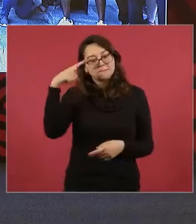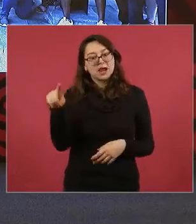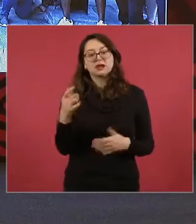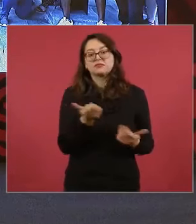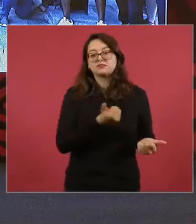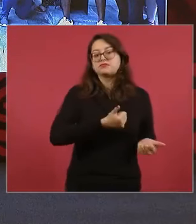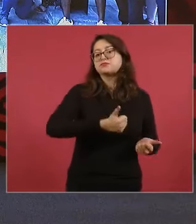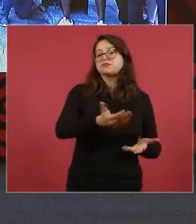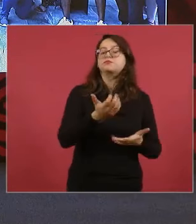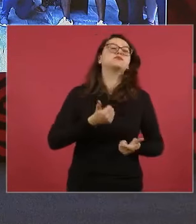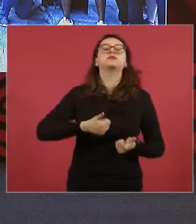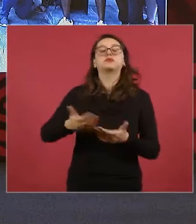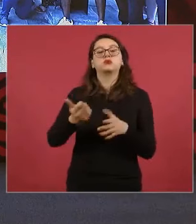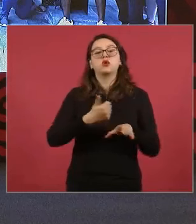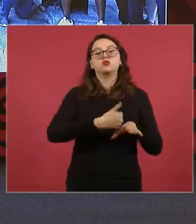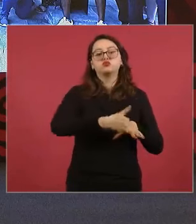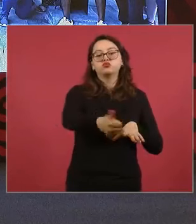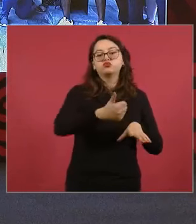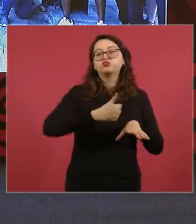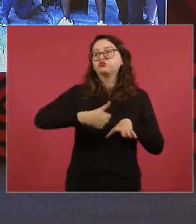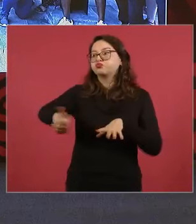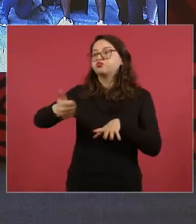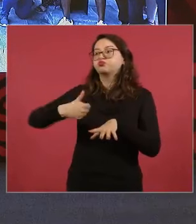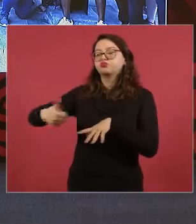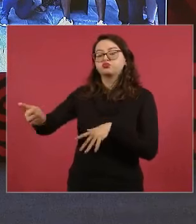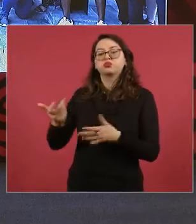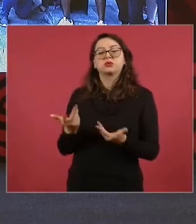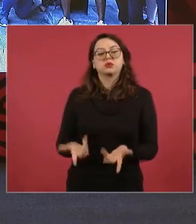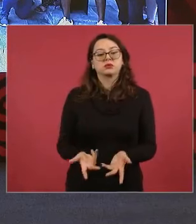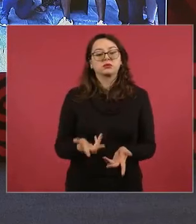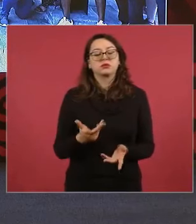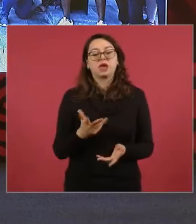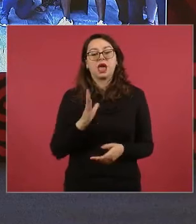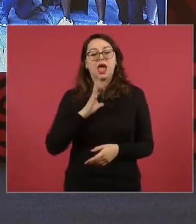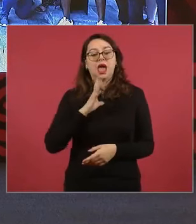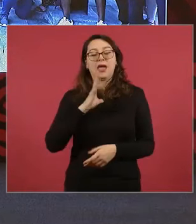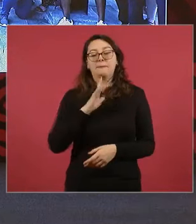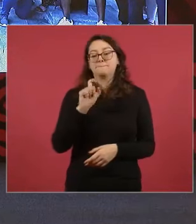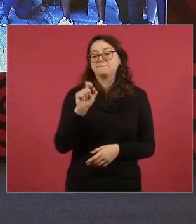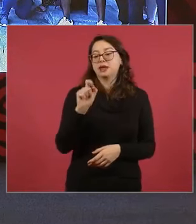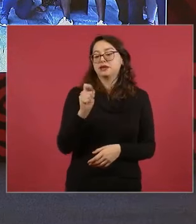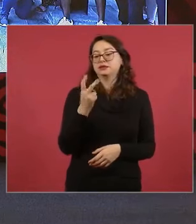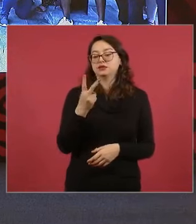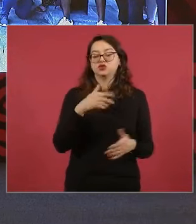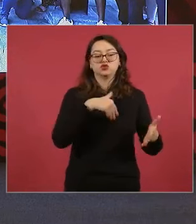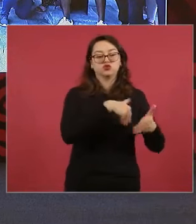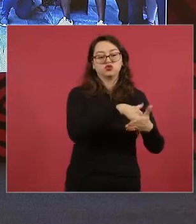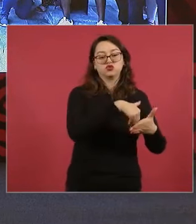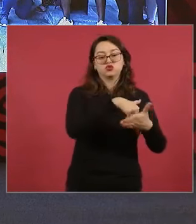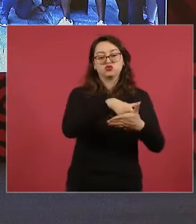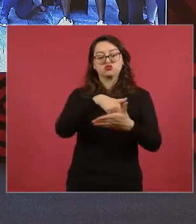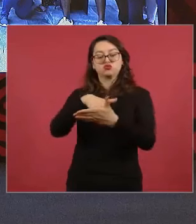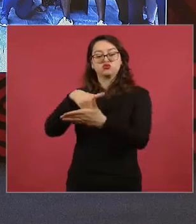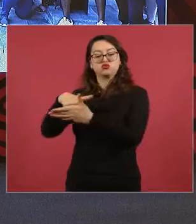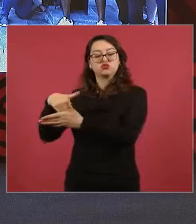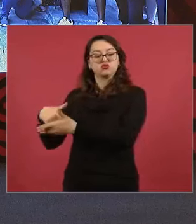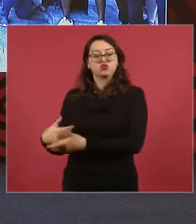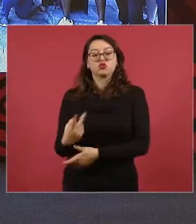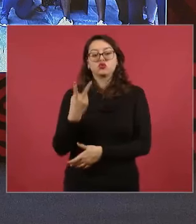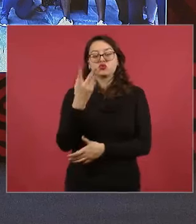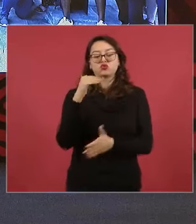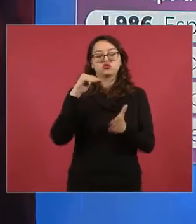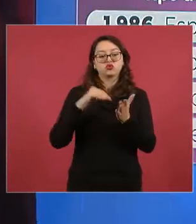estaciones no de destino, sino en las estaciones intermedias, las 22 que tenemos operando y hemos vendido solamente 2 mil